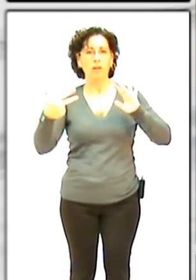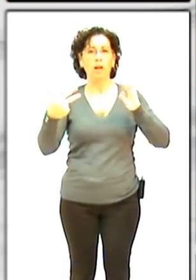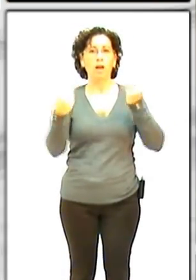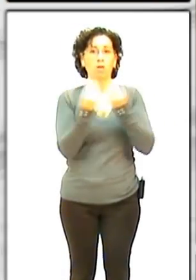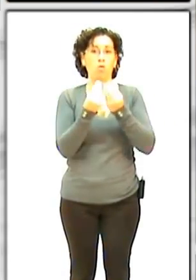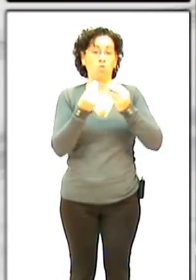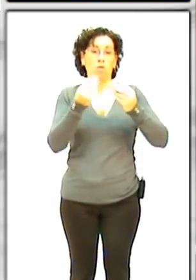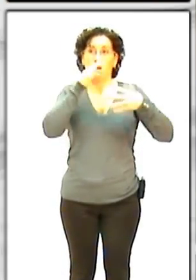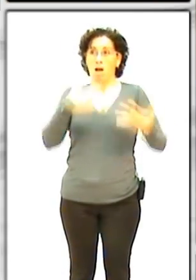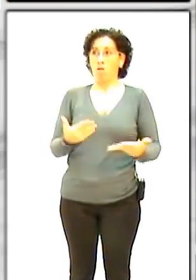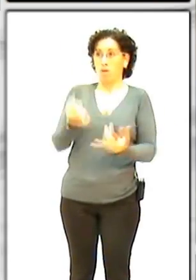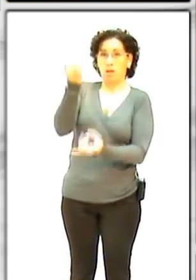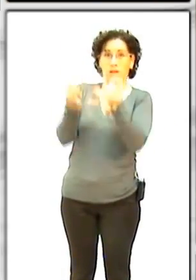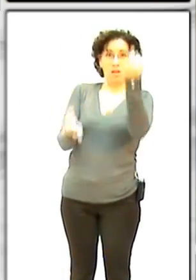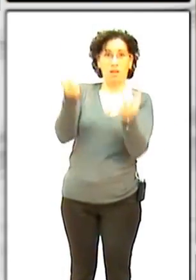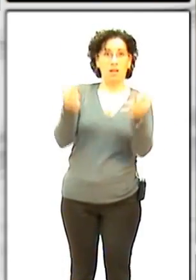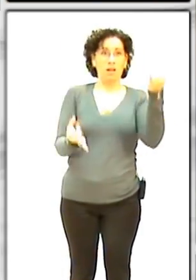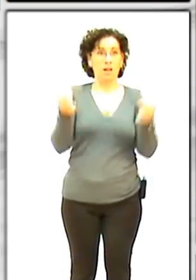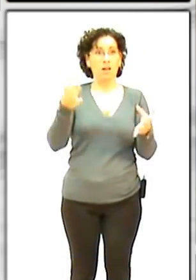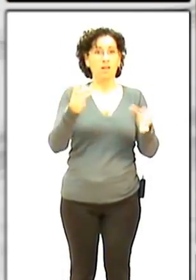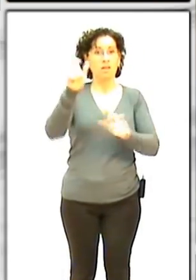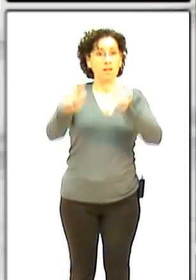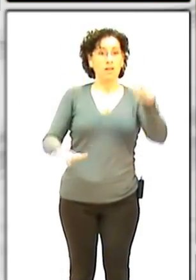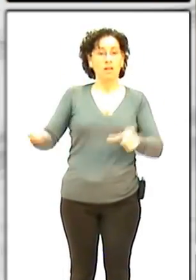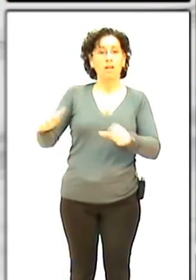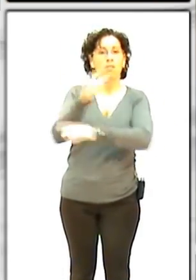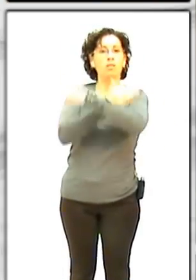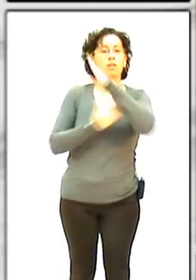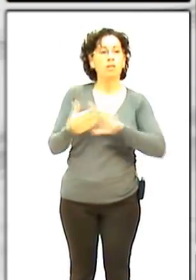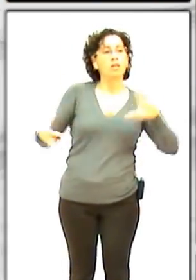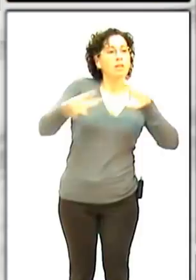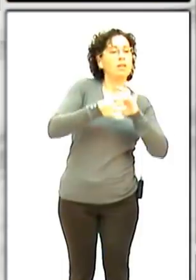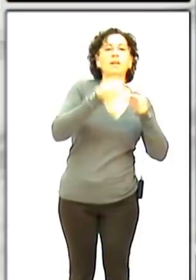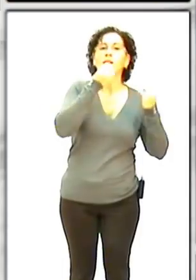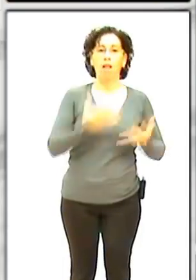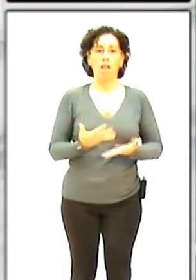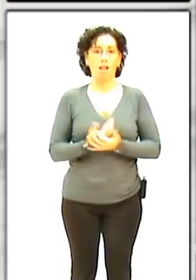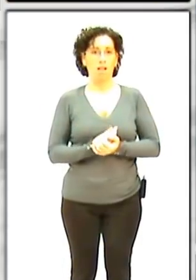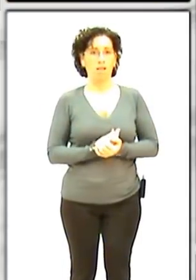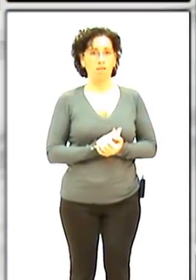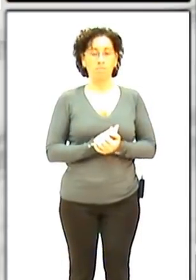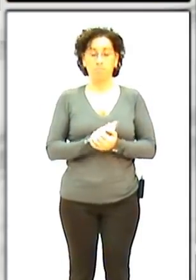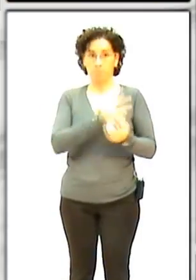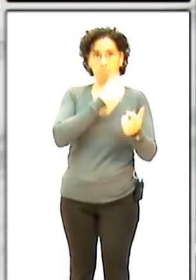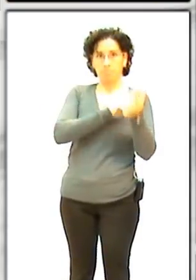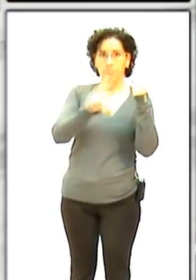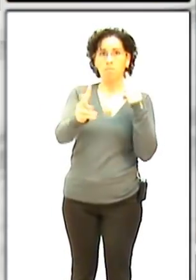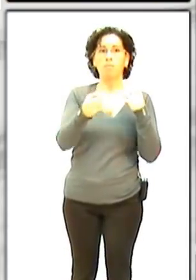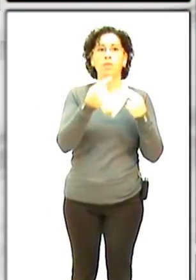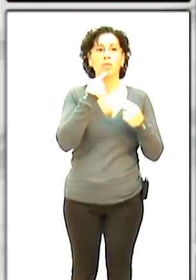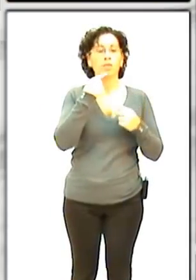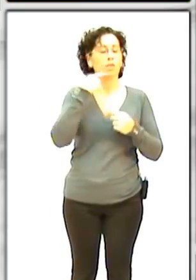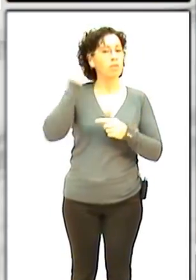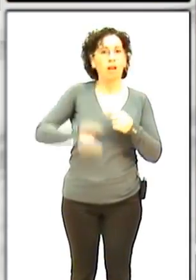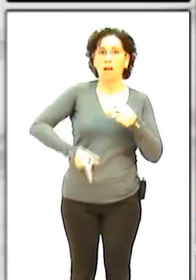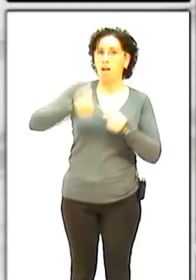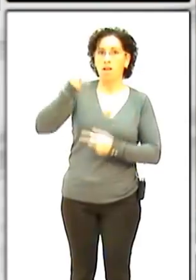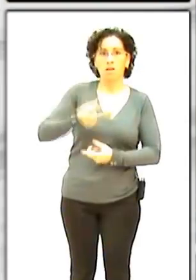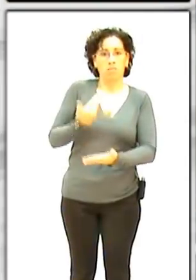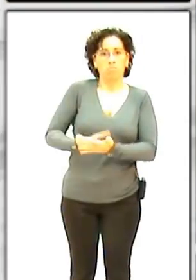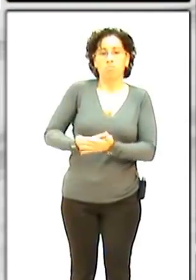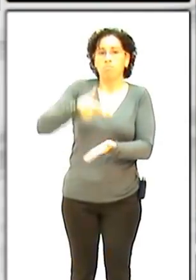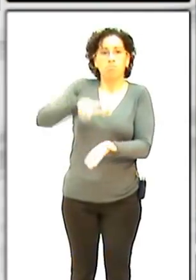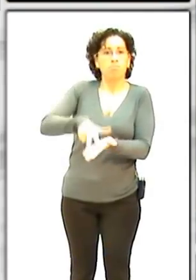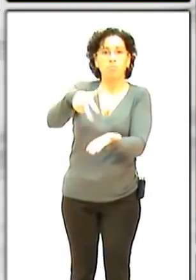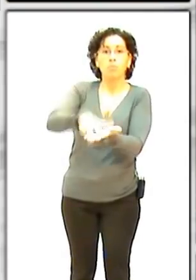con las nuevas con las personas con discapacidad? Estamos continuamente certificando porque siempre estamos